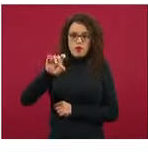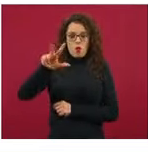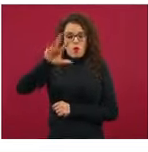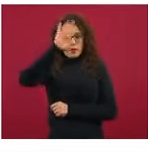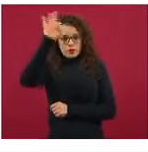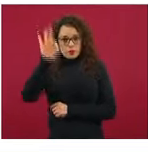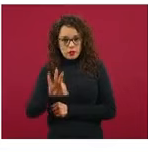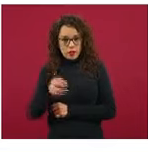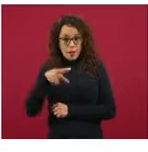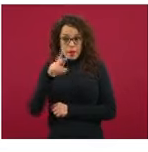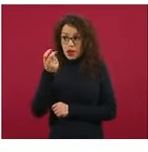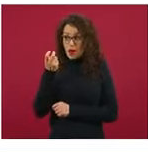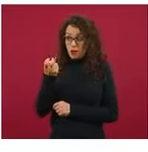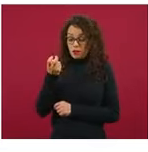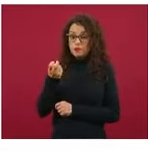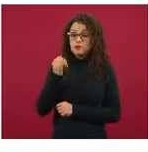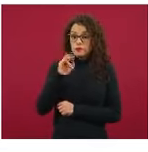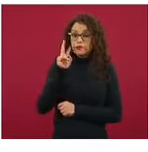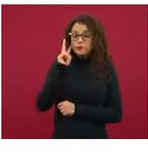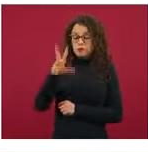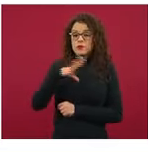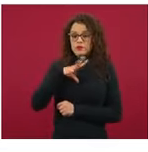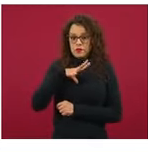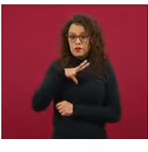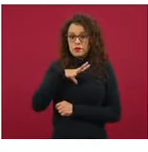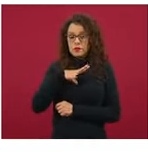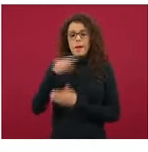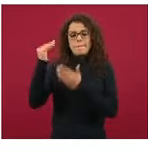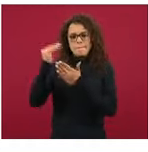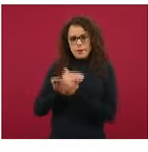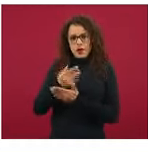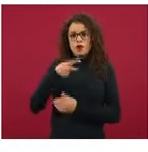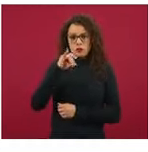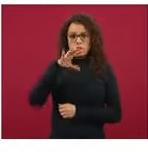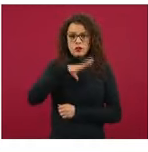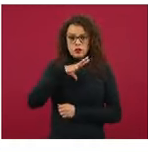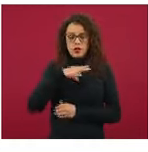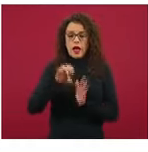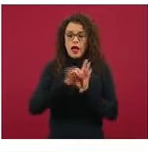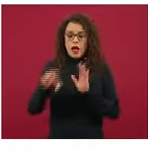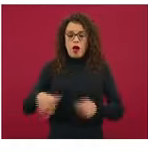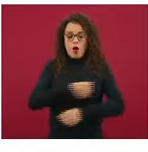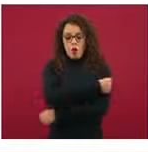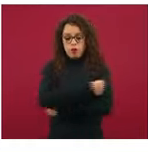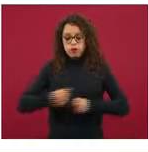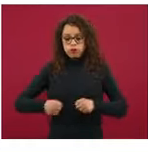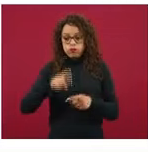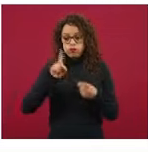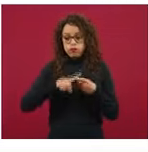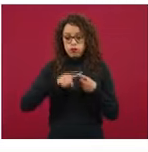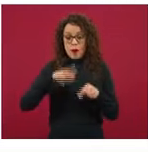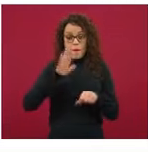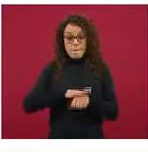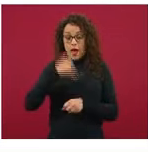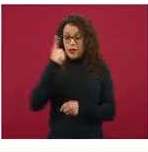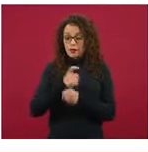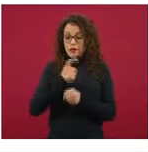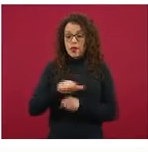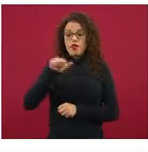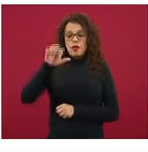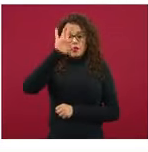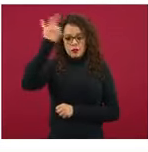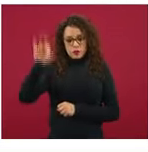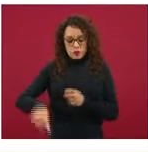38%. Sin embargo, sí las vemos presentes, aunque en menor frecuencia, pero por ejemplo la obesidad, que es la principal, en un 16%,